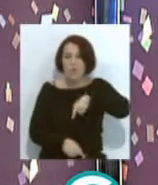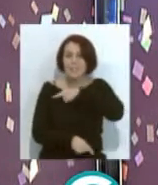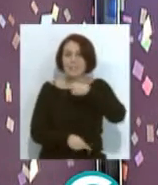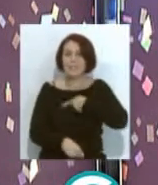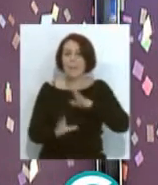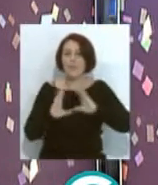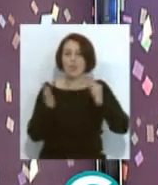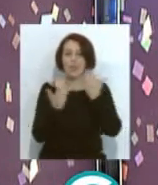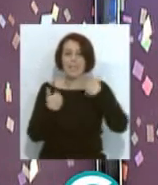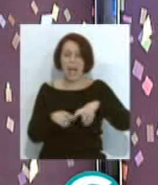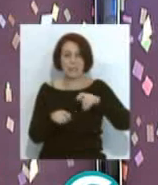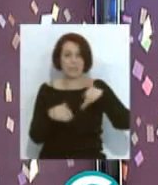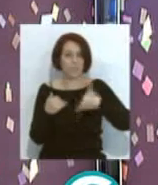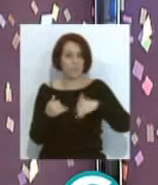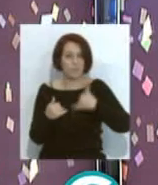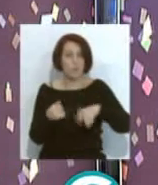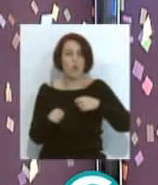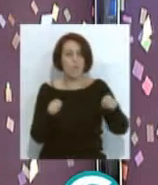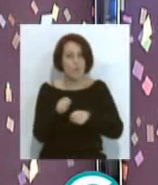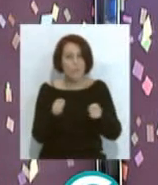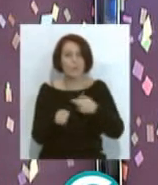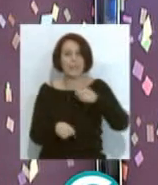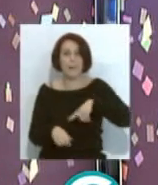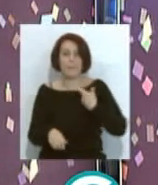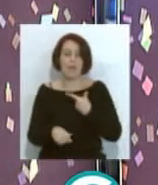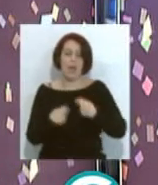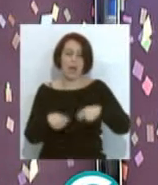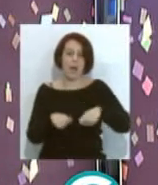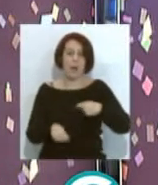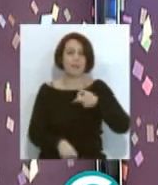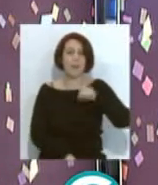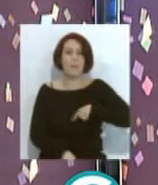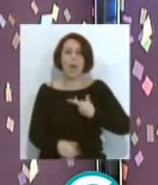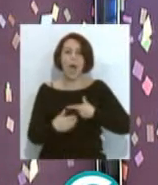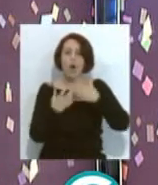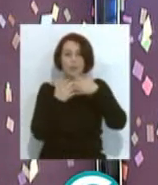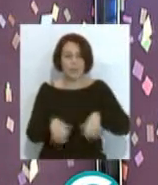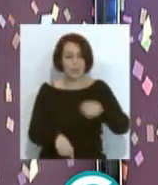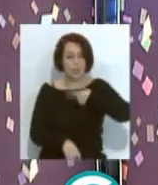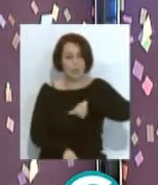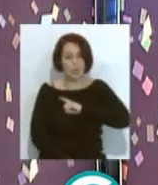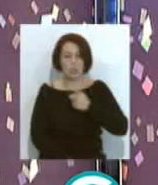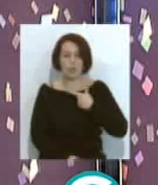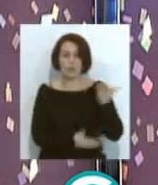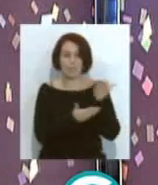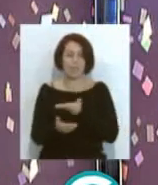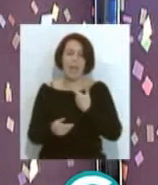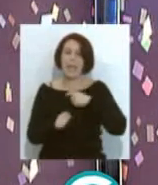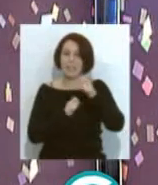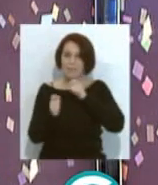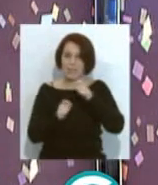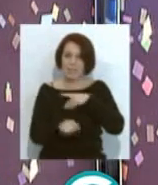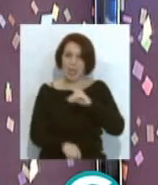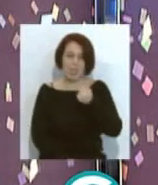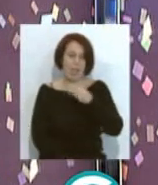paso doble, ya con la instrumentación de bombo y de caja, y después automáticamente nos quedamos con la entrevista que nos ha